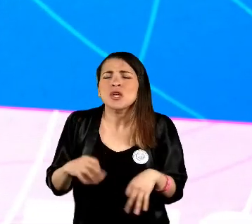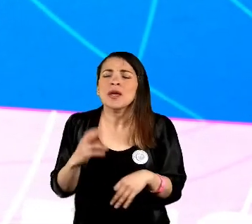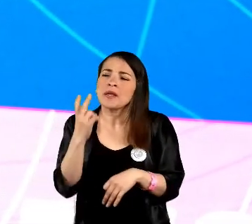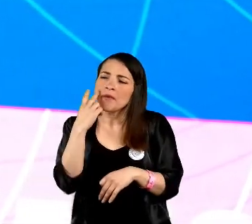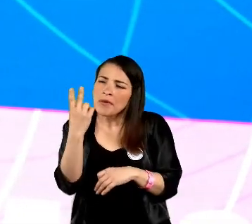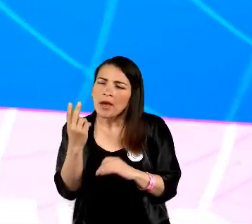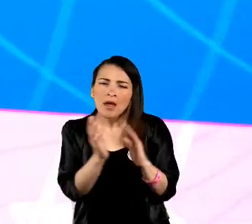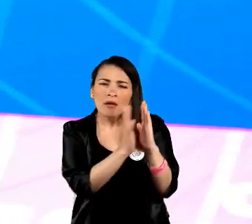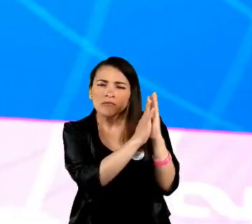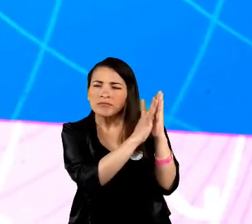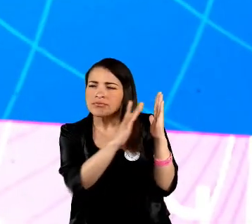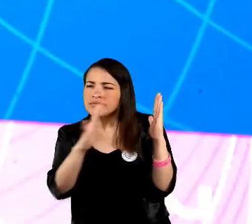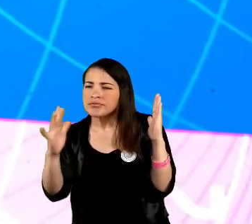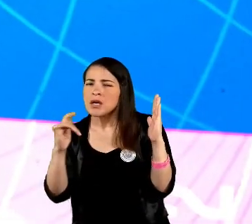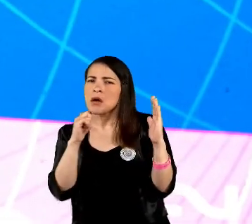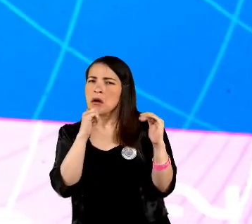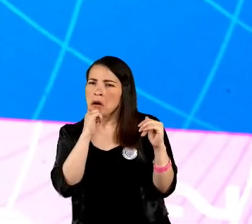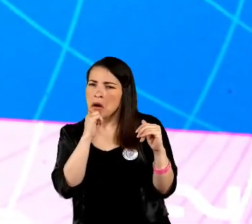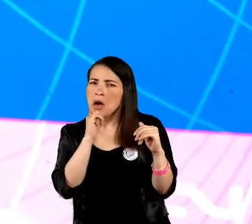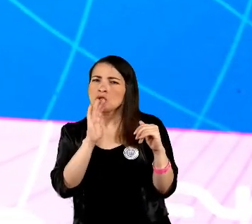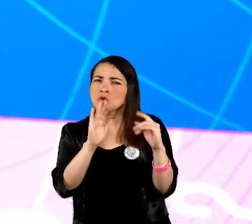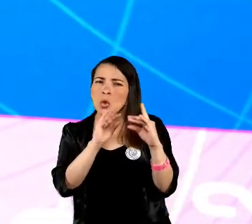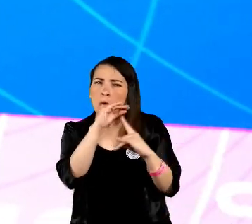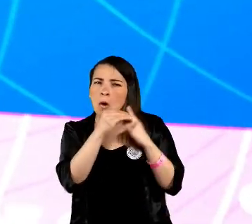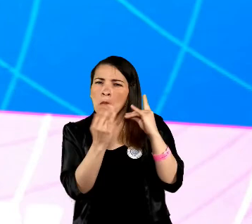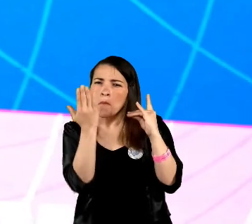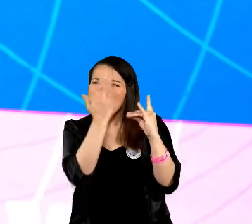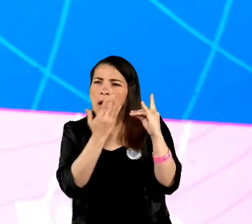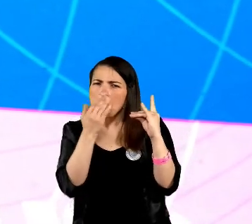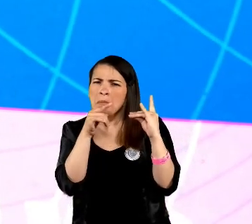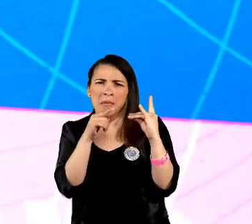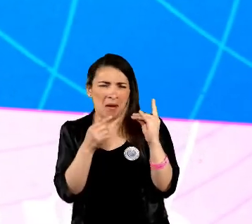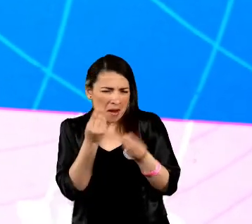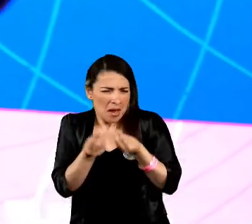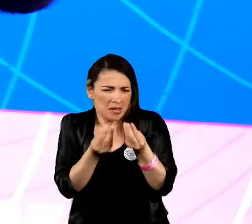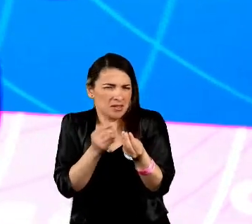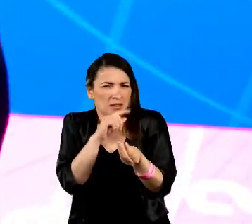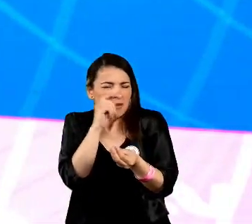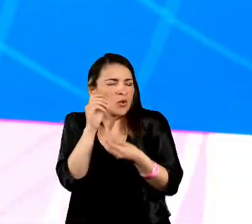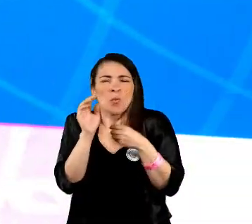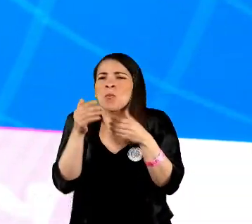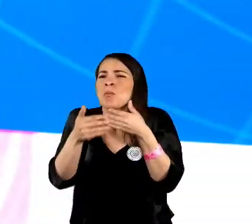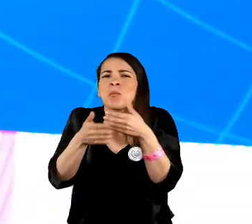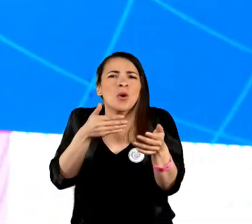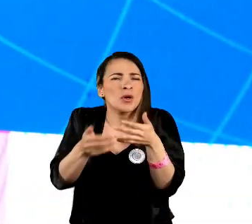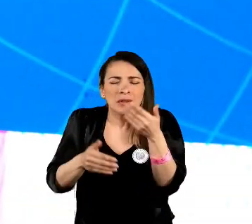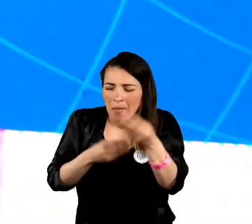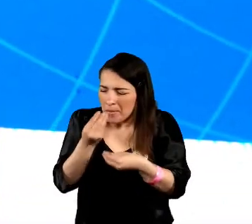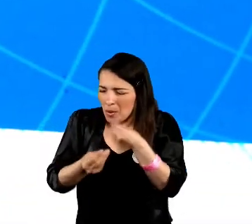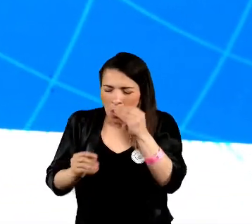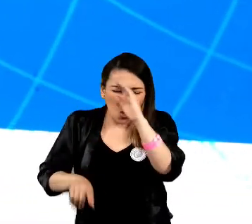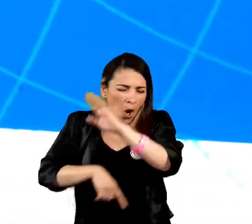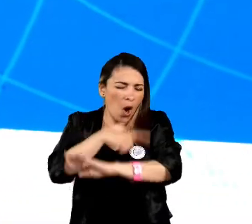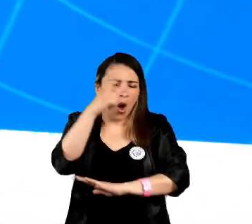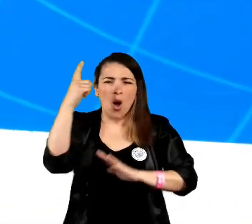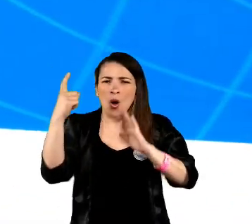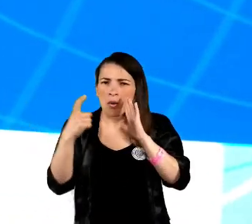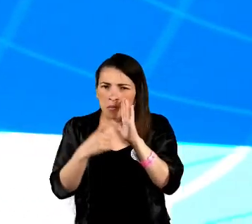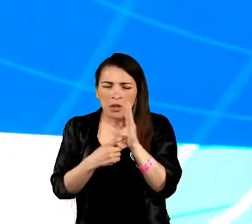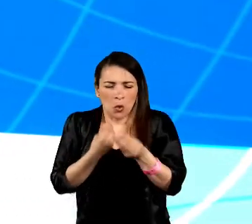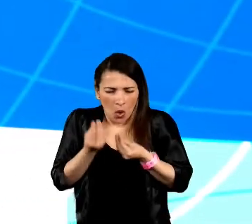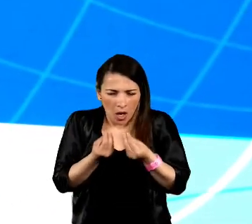de si vas a hacer algún prototipo una mecánica hacelo horrible sin arte no importa pero hacer todo el proceso